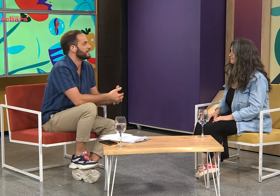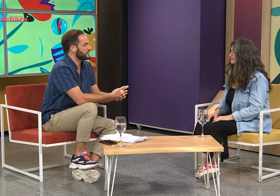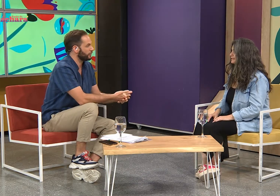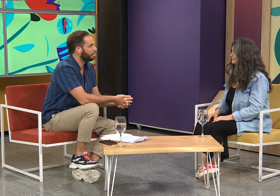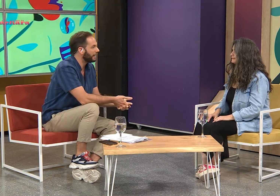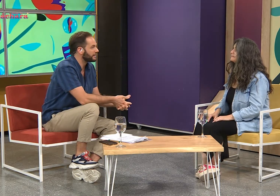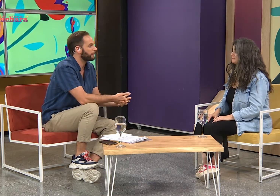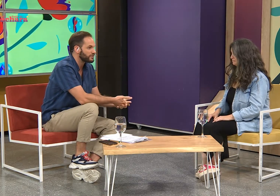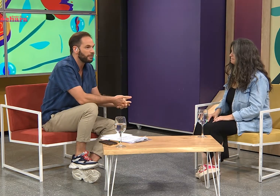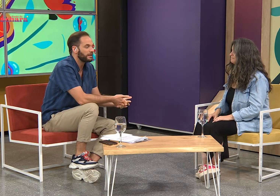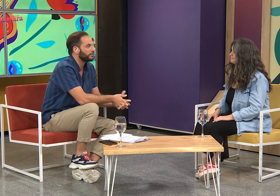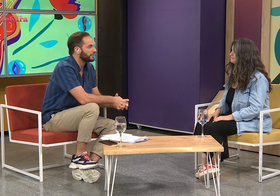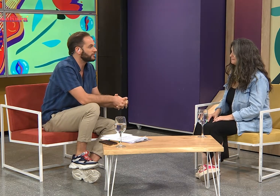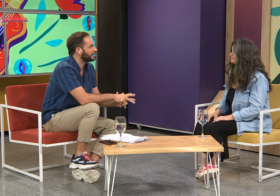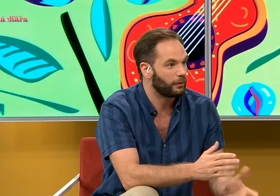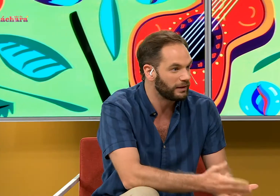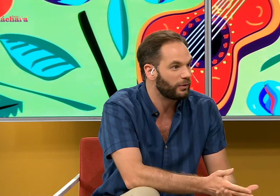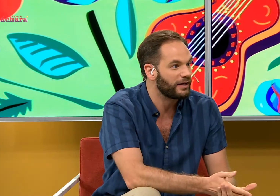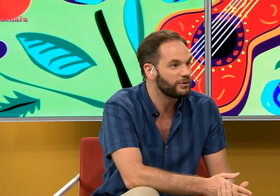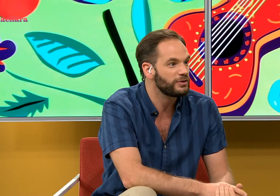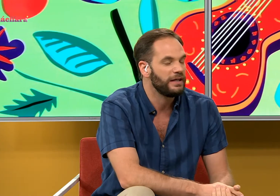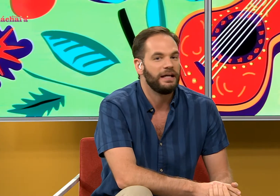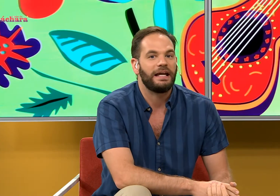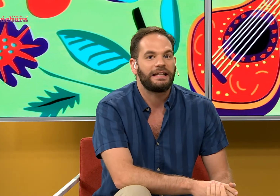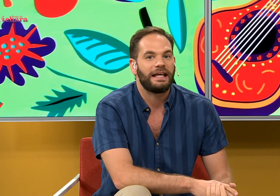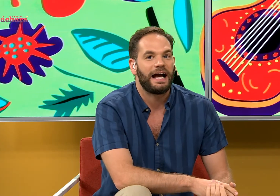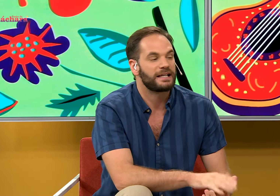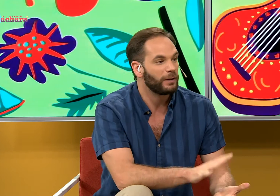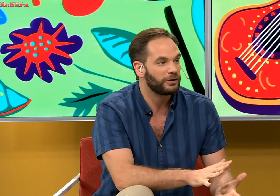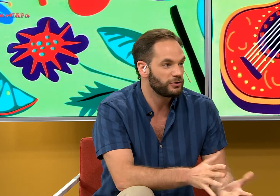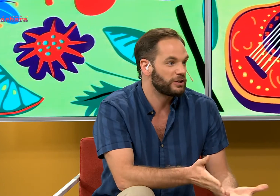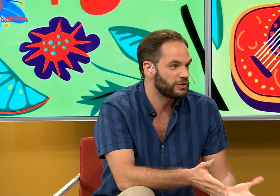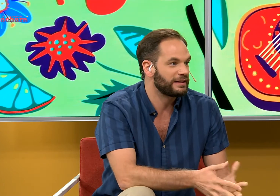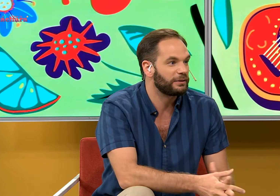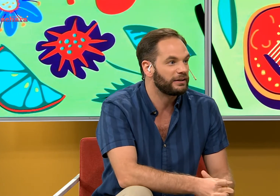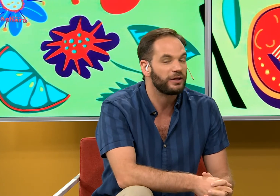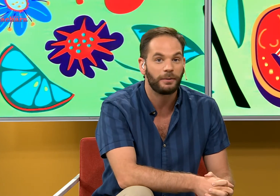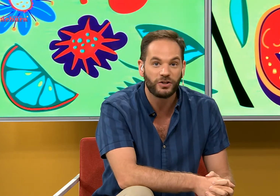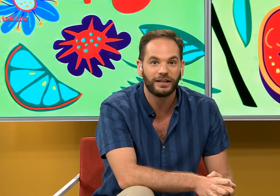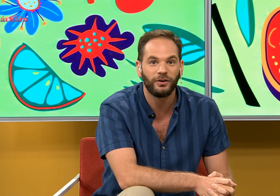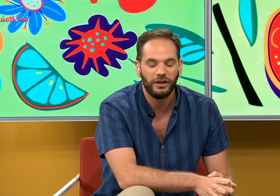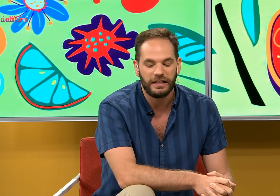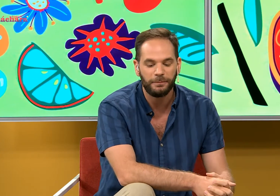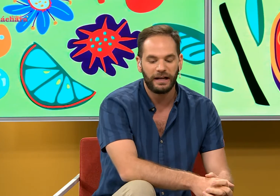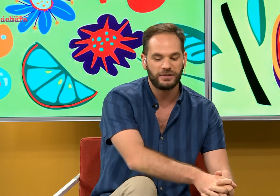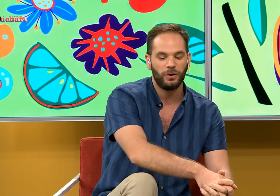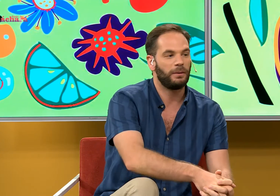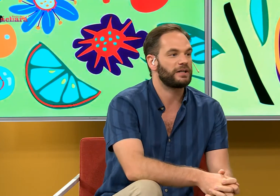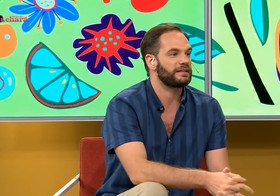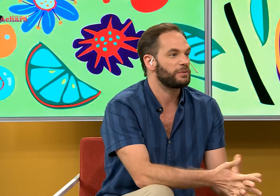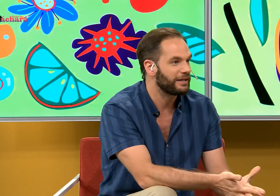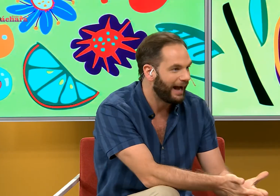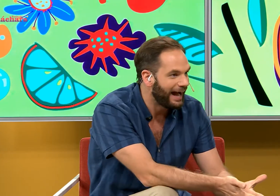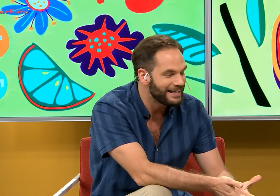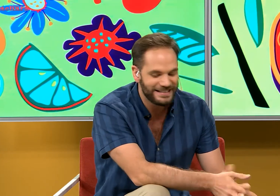quizás ya son mamás responsables de los niños hasta cuatro años este hace cuatro años que ellos están trabajando en este proyecto y para eso vamos